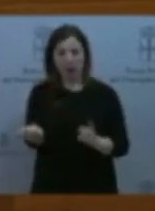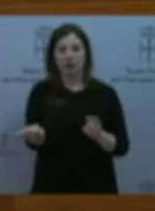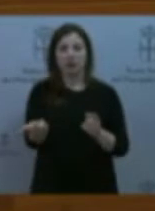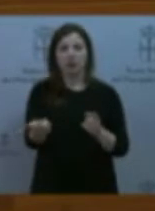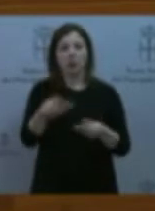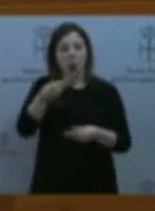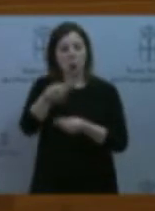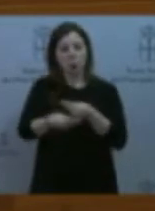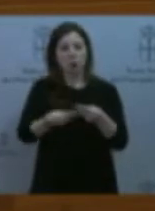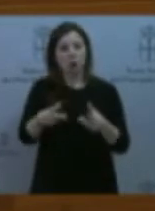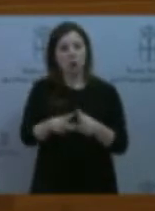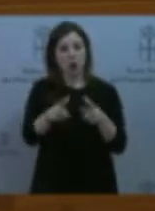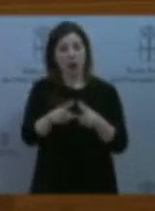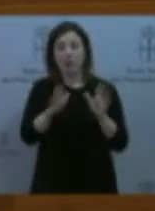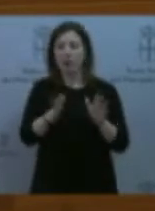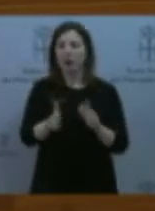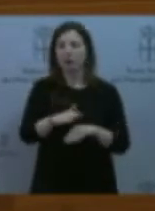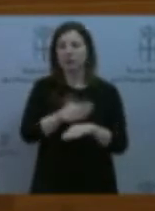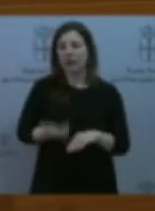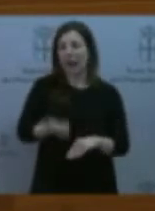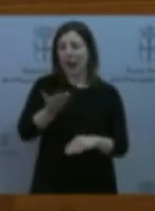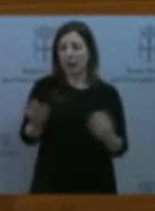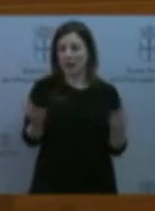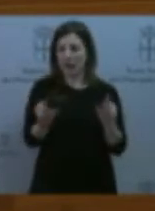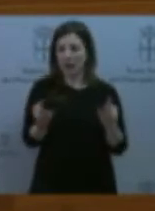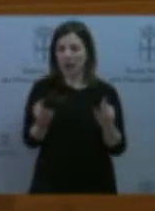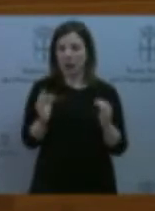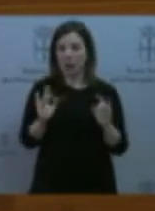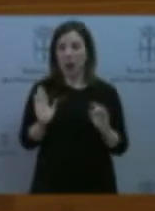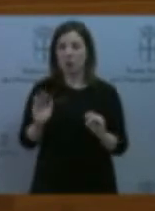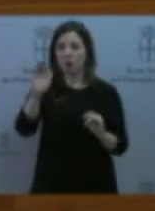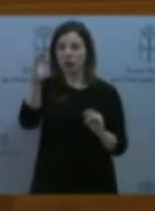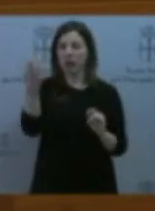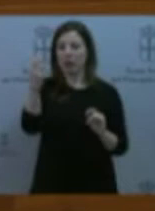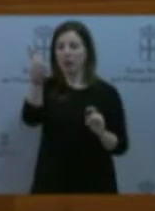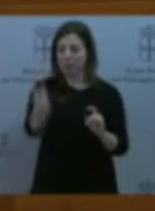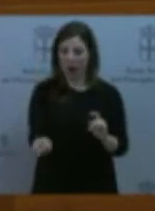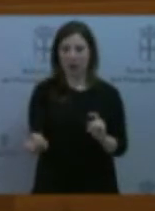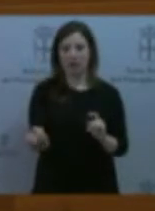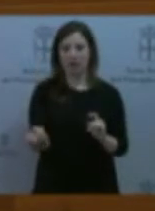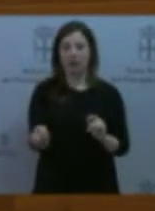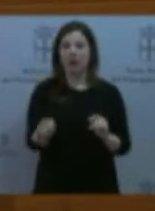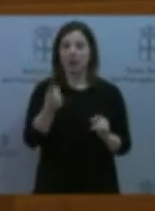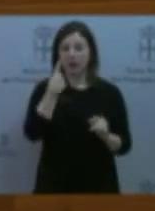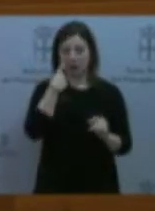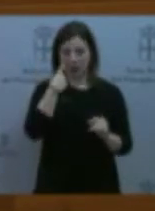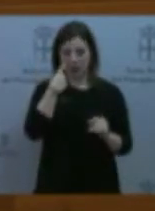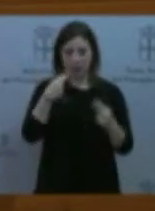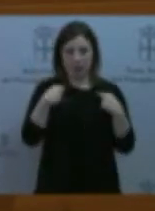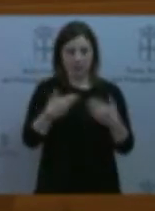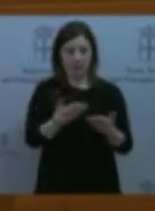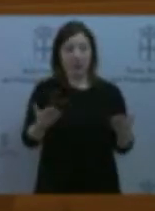monte sea productivo. Y mire, señoría, los auténticos profesionales de la ganadería, y conozco a